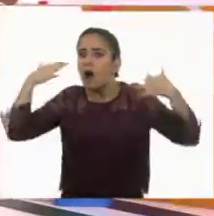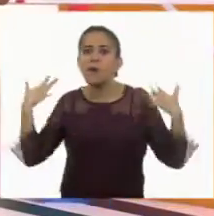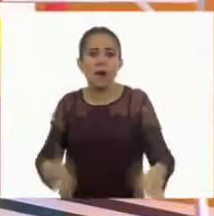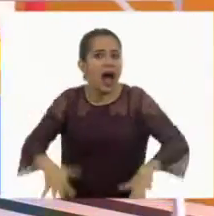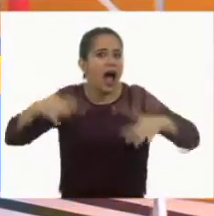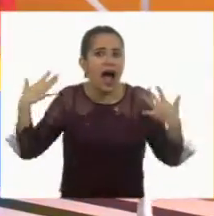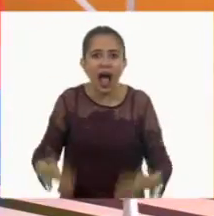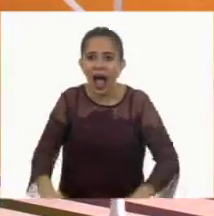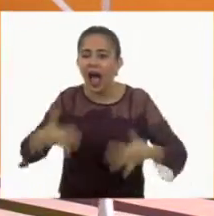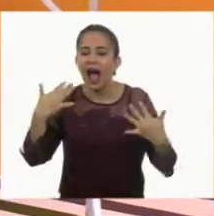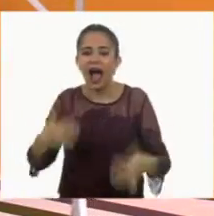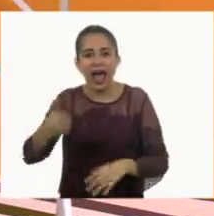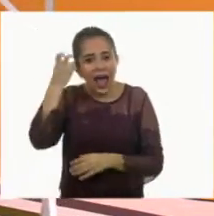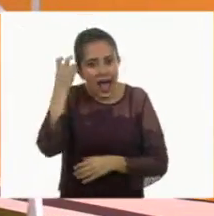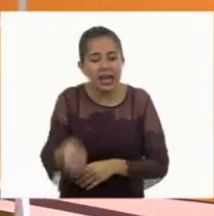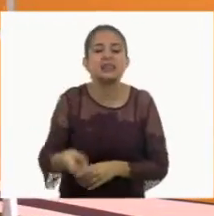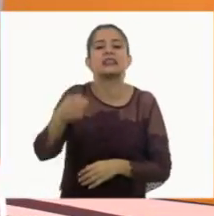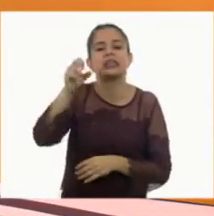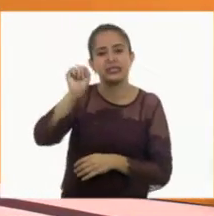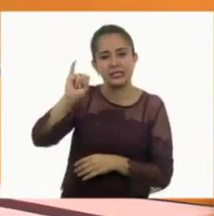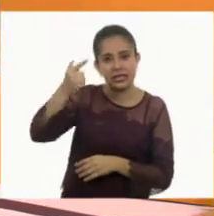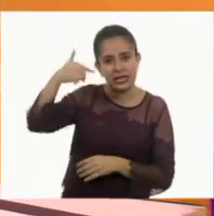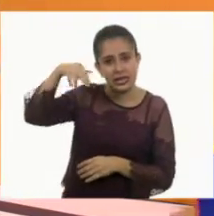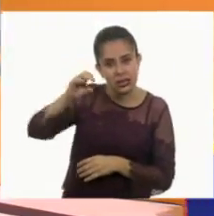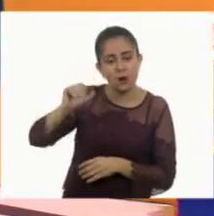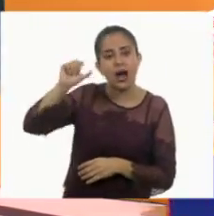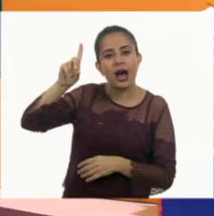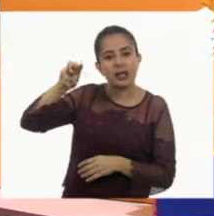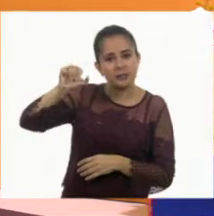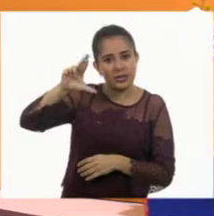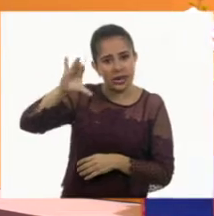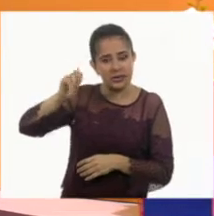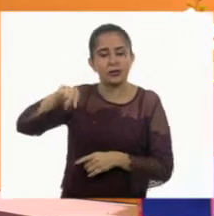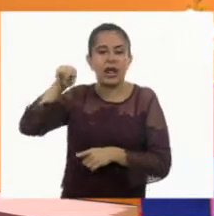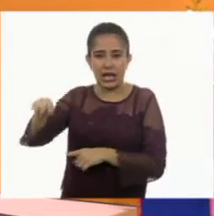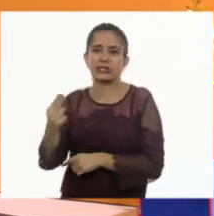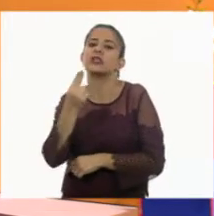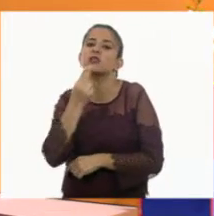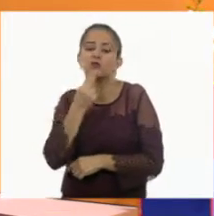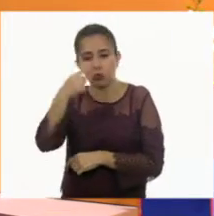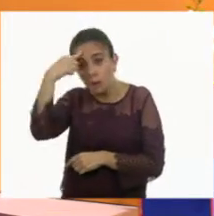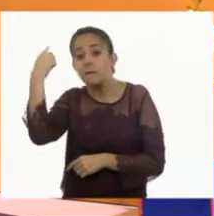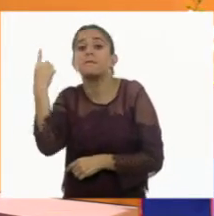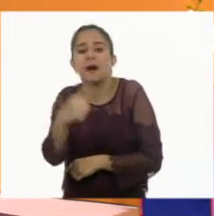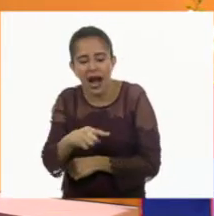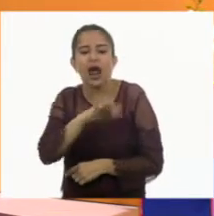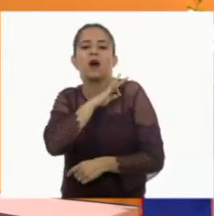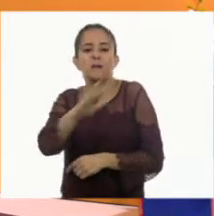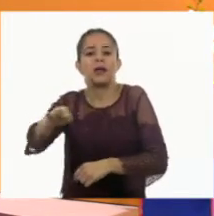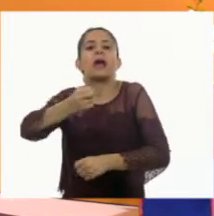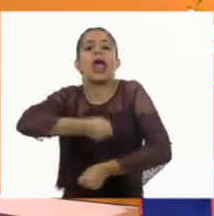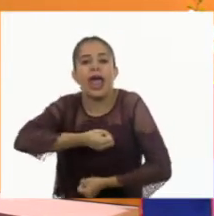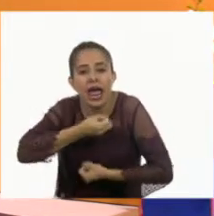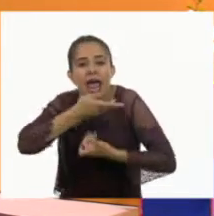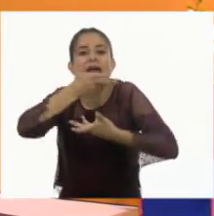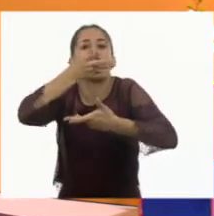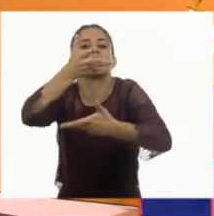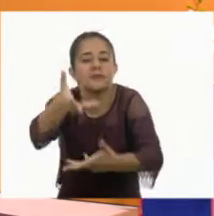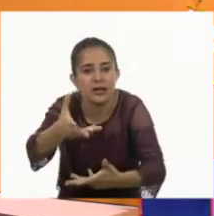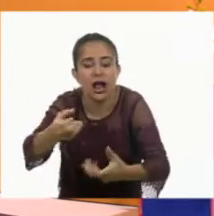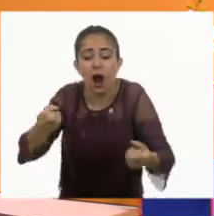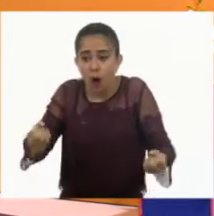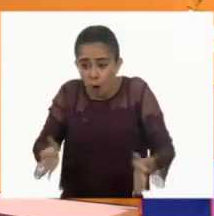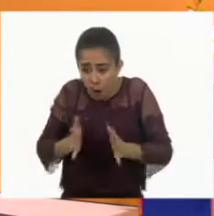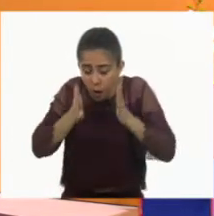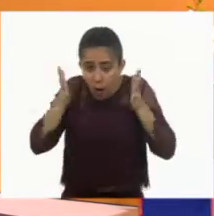de los signos de admiración, ¿sí? Que te van a permitir, y de las oraciones exclamativas, que te van a permitir